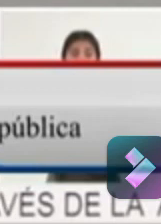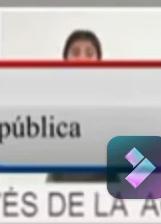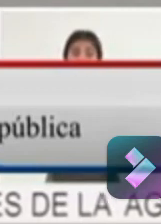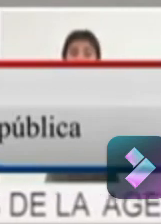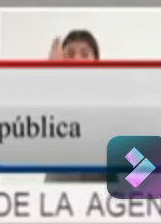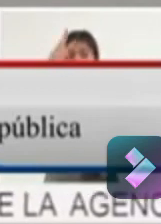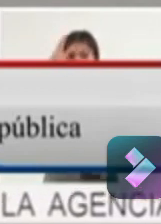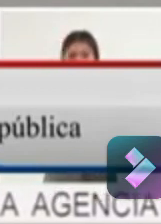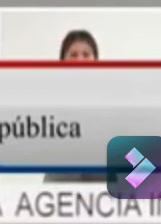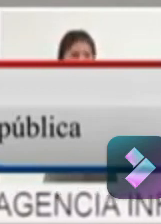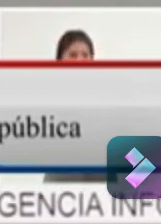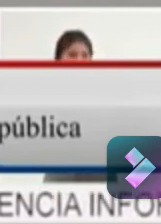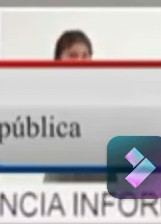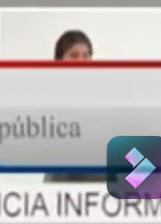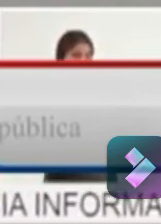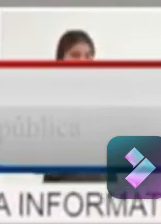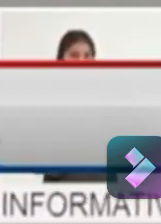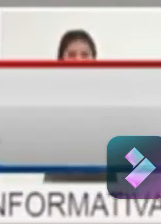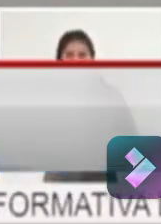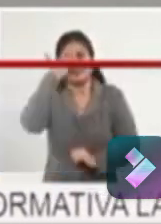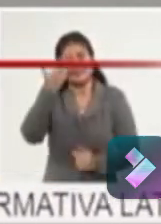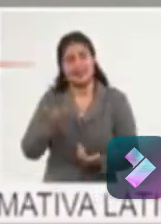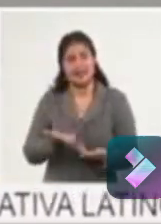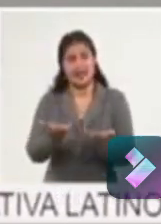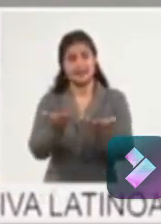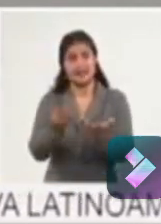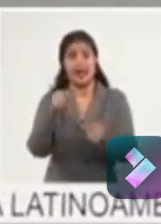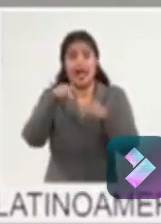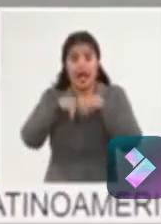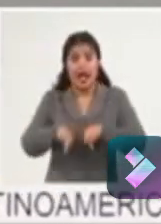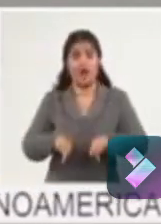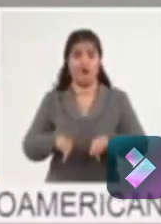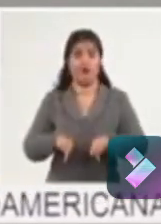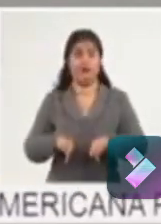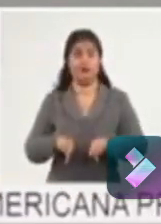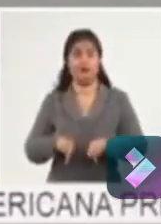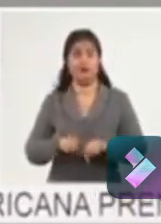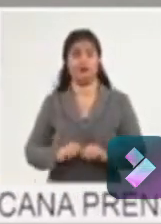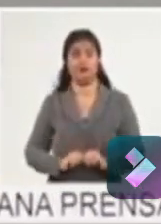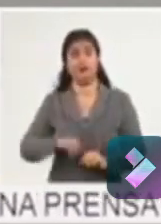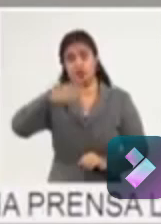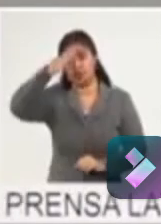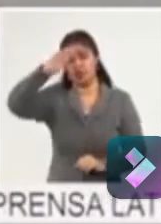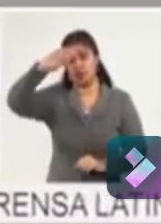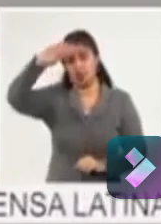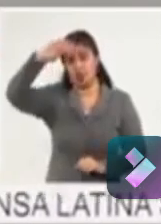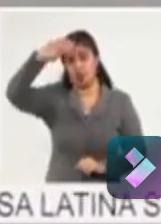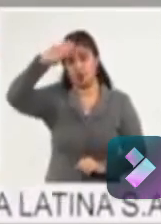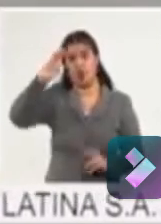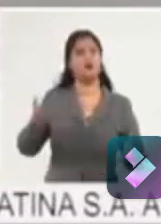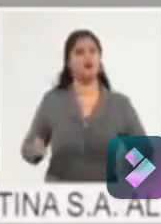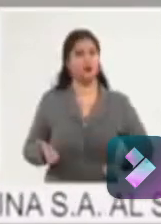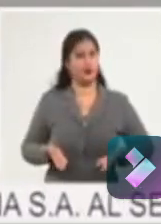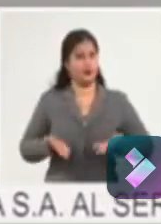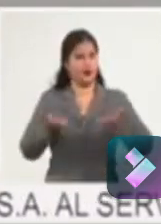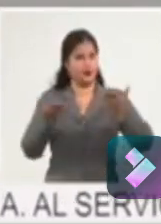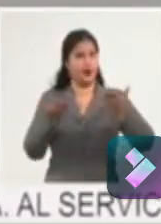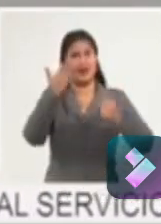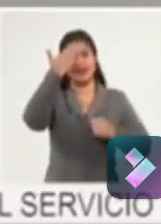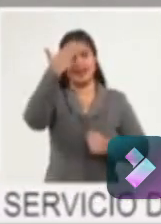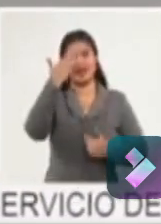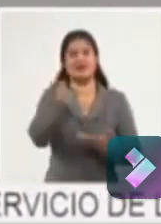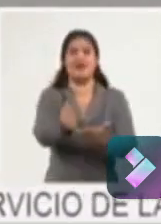gratitud, y yo creo que era un momento oportuno que estuviéramos en México, o era imperdonable que viniéramos a México y no